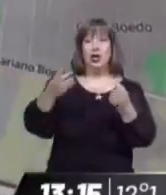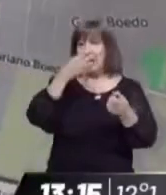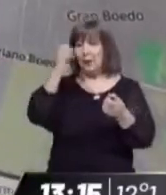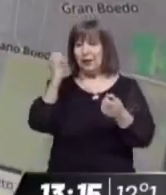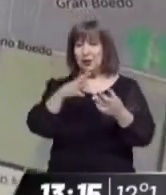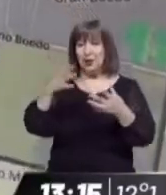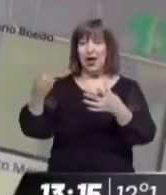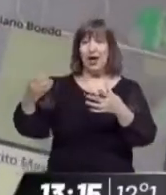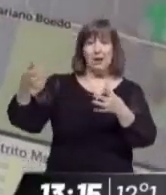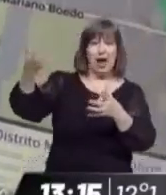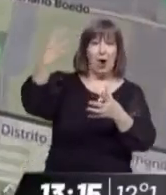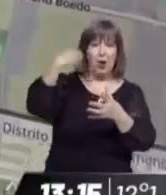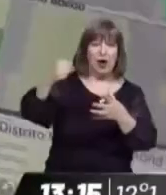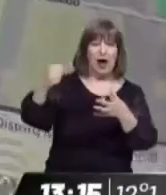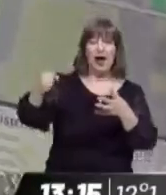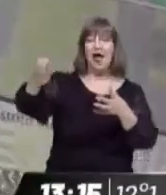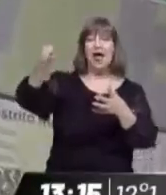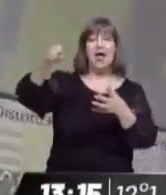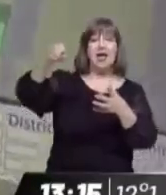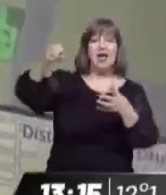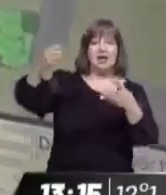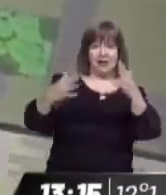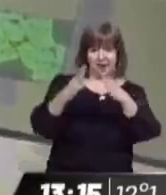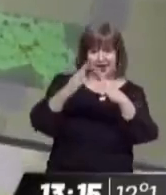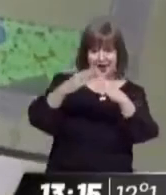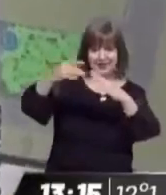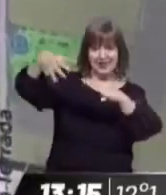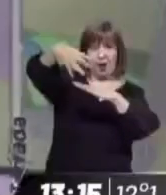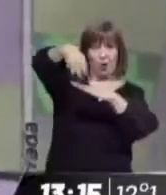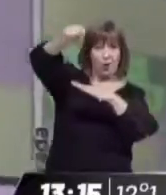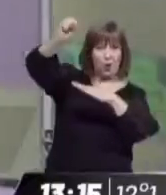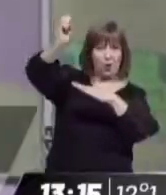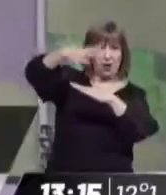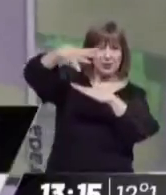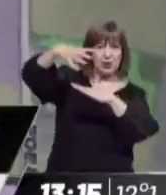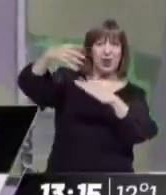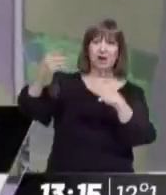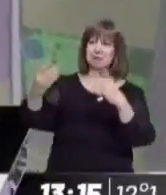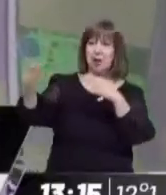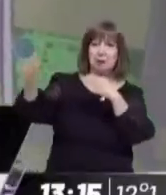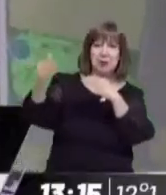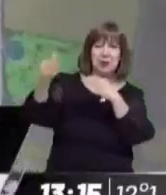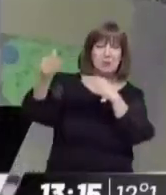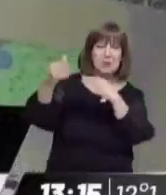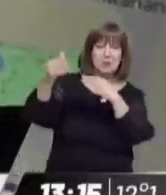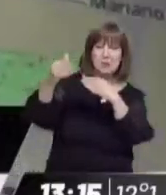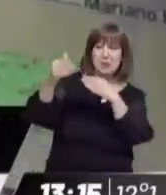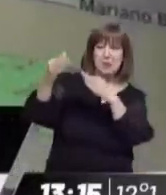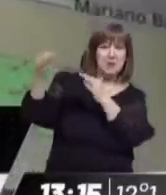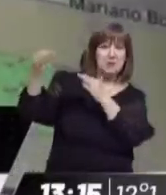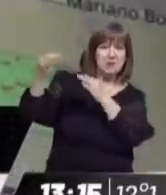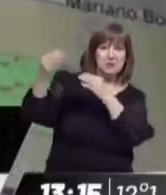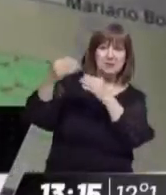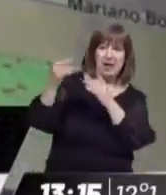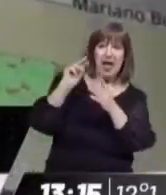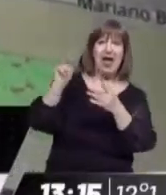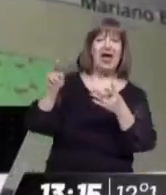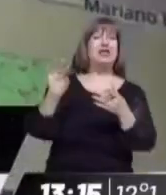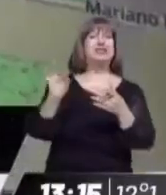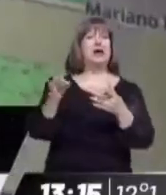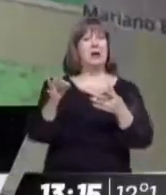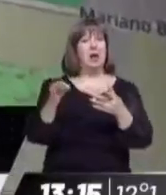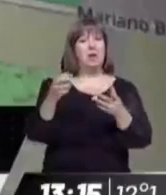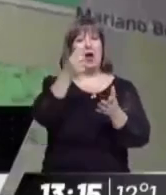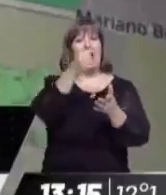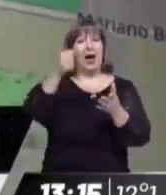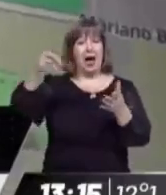imagen se ve que ese camioncito verde el cual podemos conocer la patente está próximo a llegar a nuestra casa podemos entonces que la